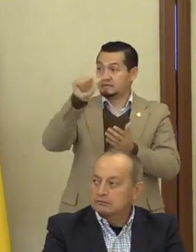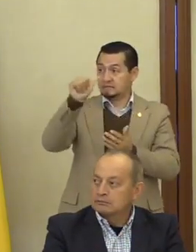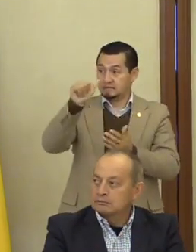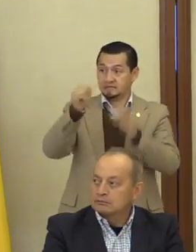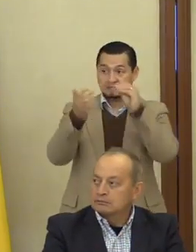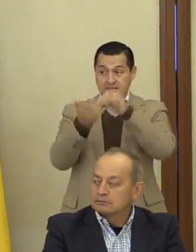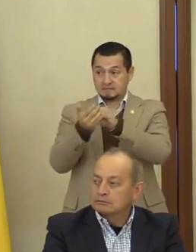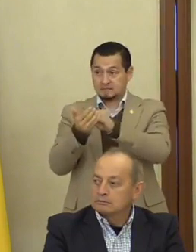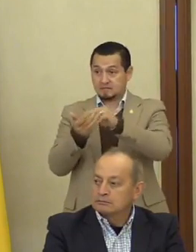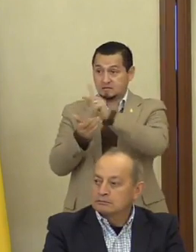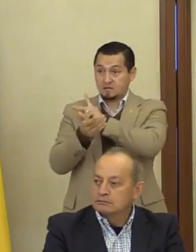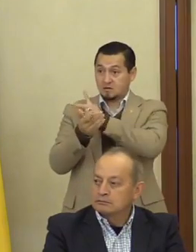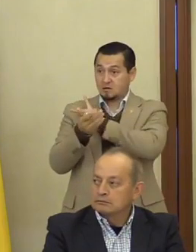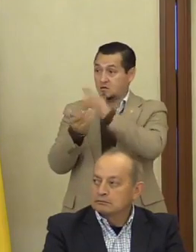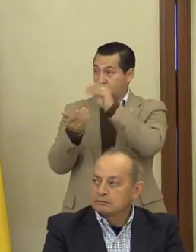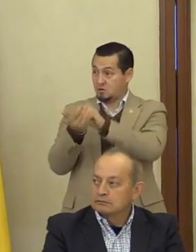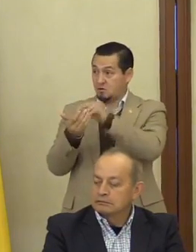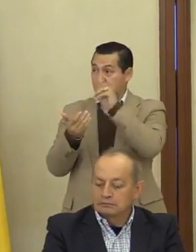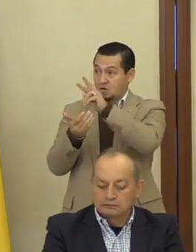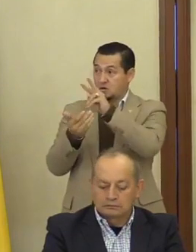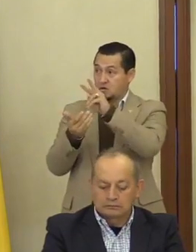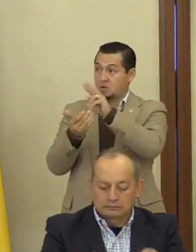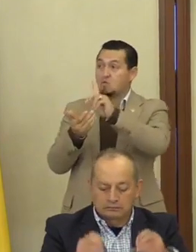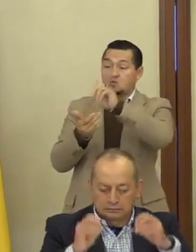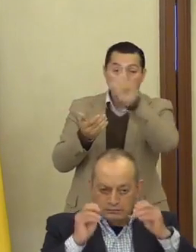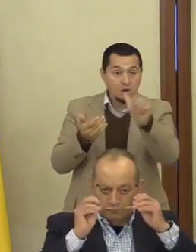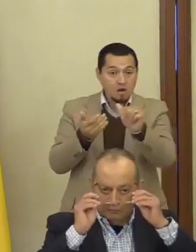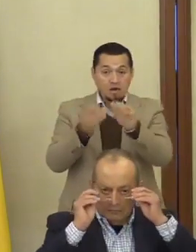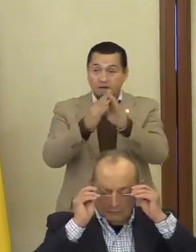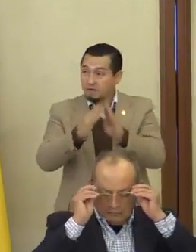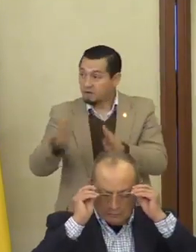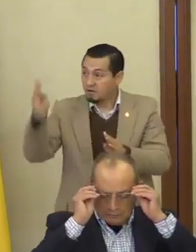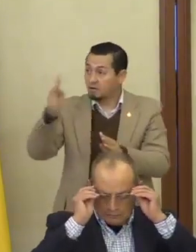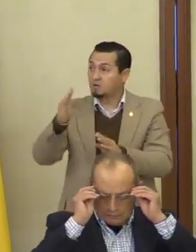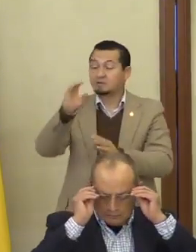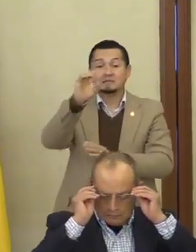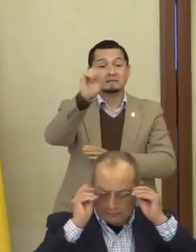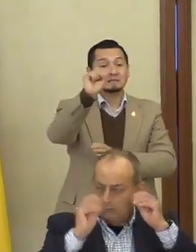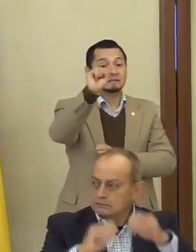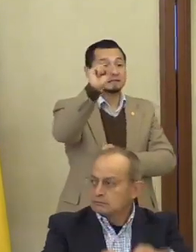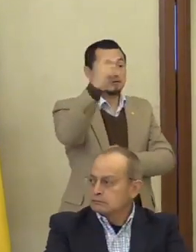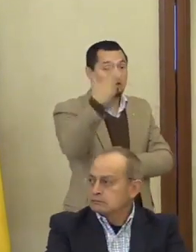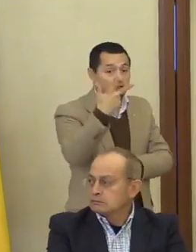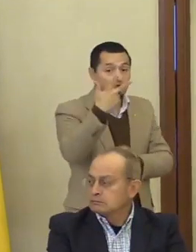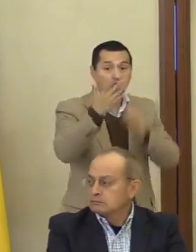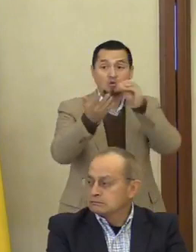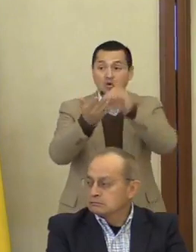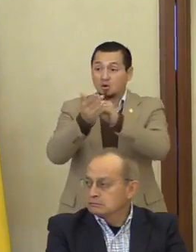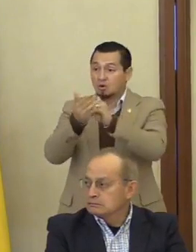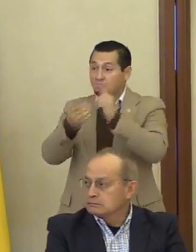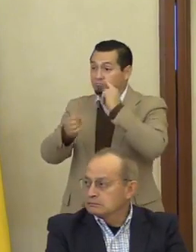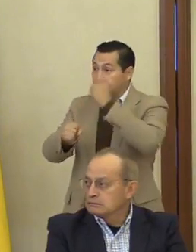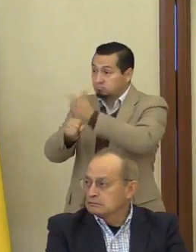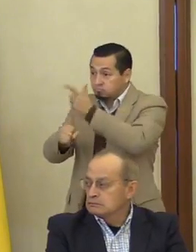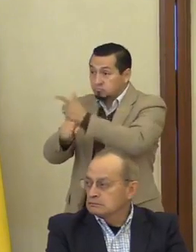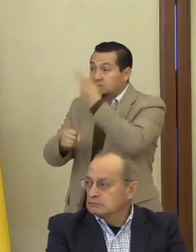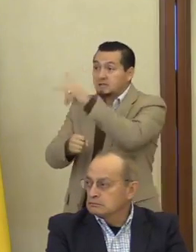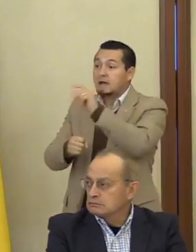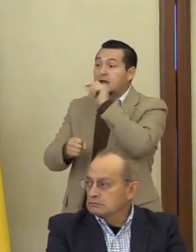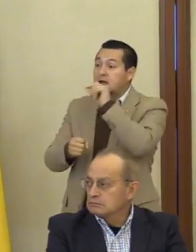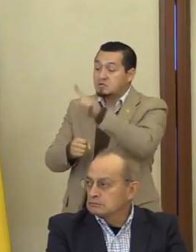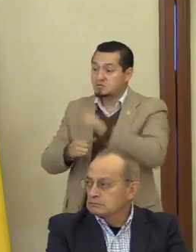primer bloque. Se reportaba solamente el 68% de los delitos que se cometían en